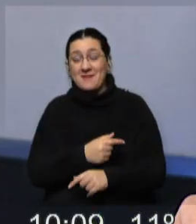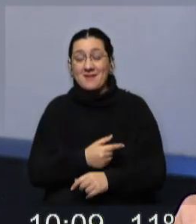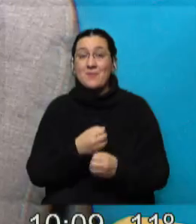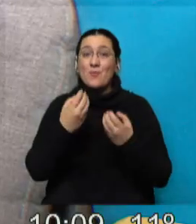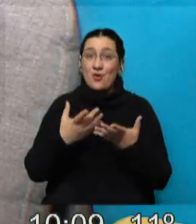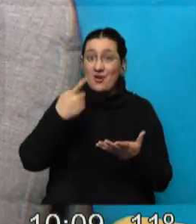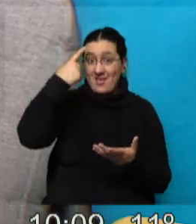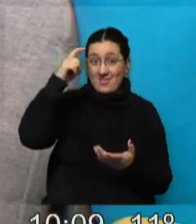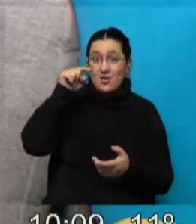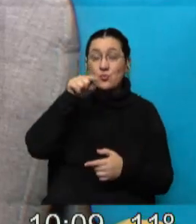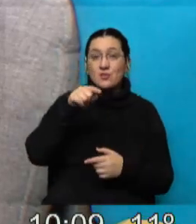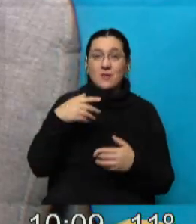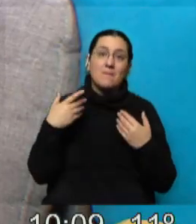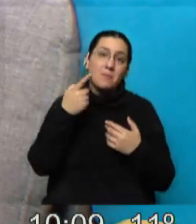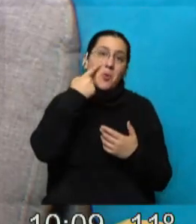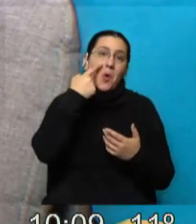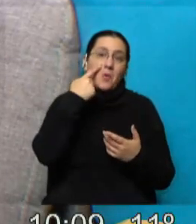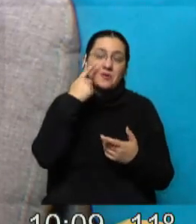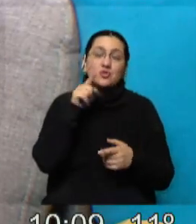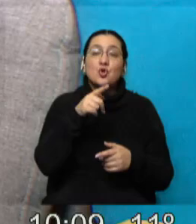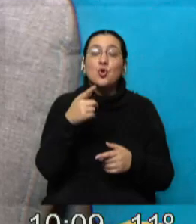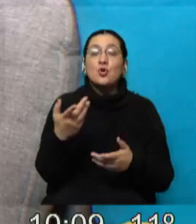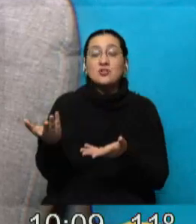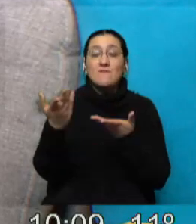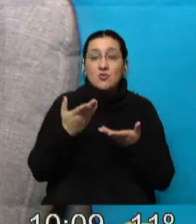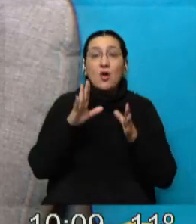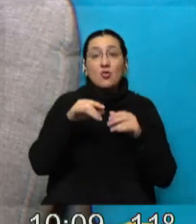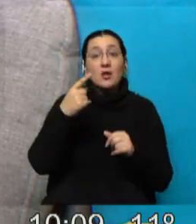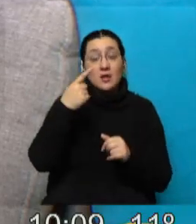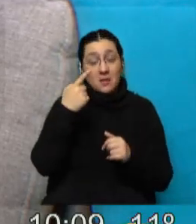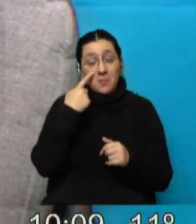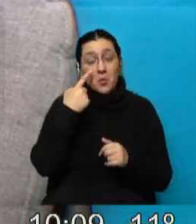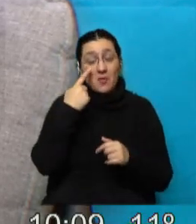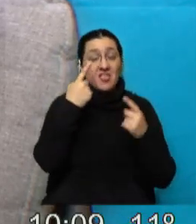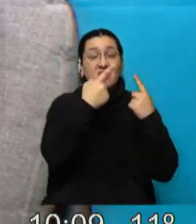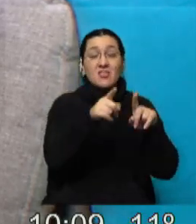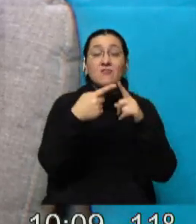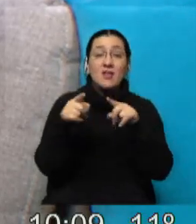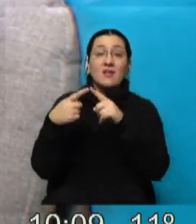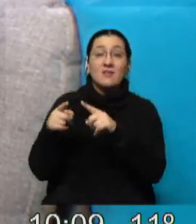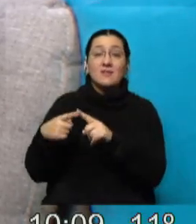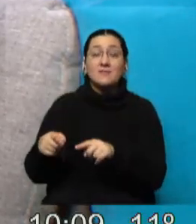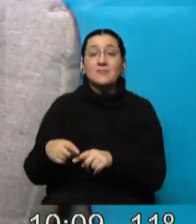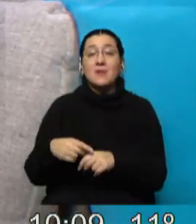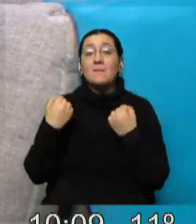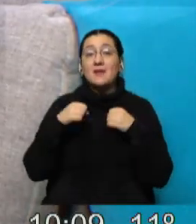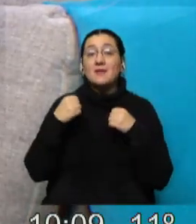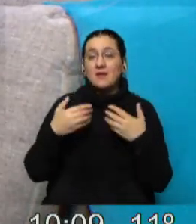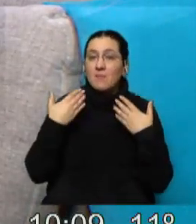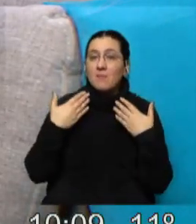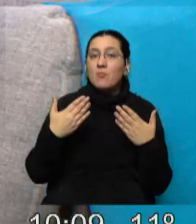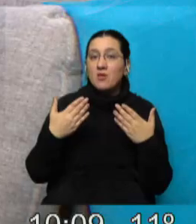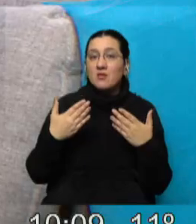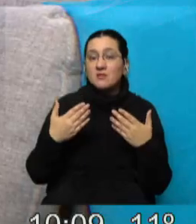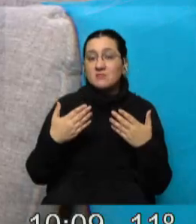Bueno, la idea es que ustedes se animen. Yo los voy a invitar a todos a que se animen a empezar a probar diferentes prácticas que puedan